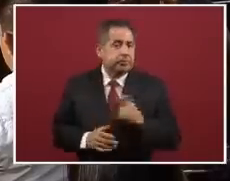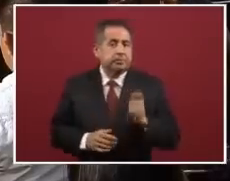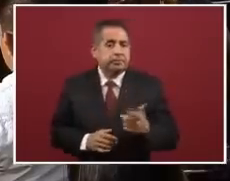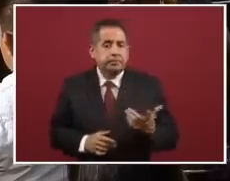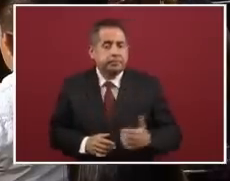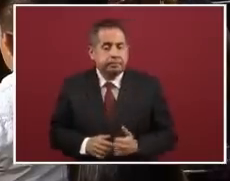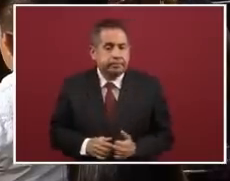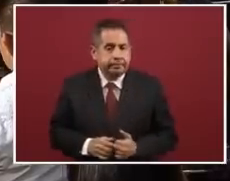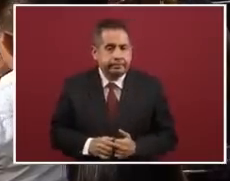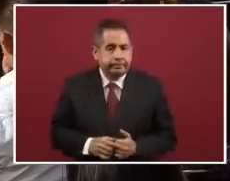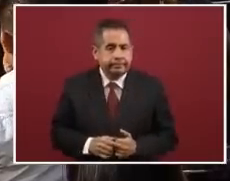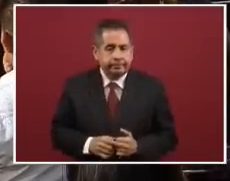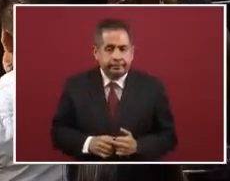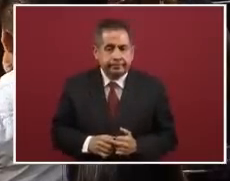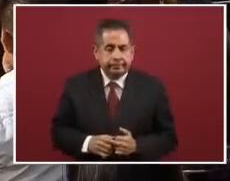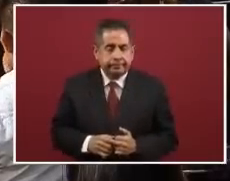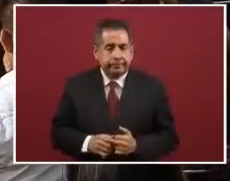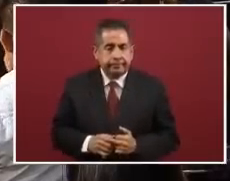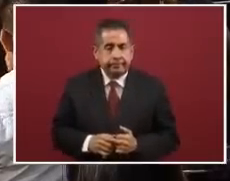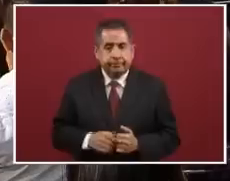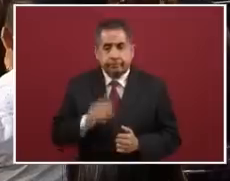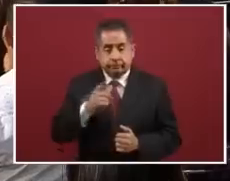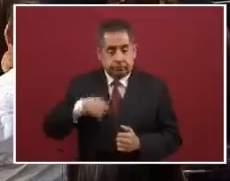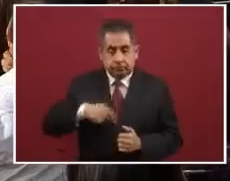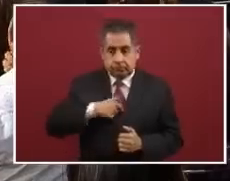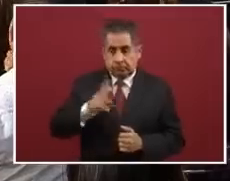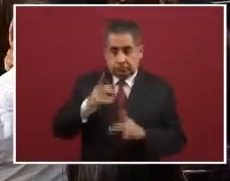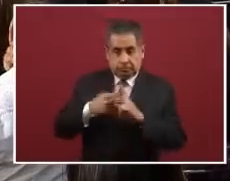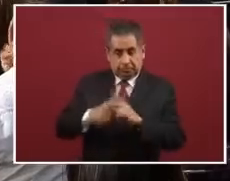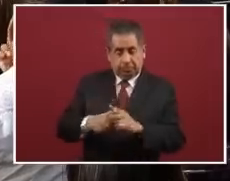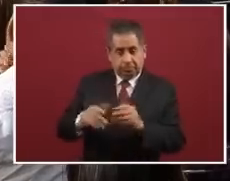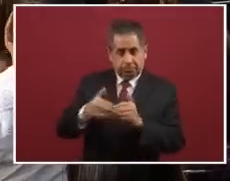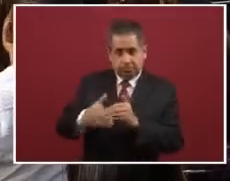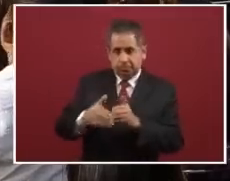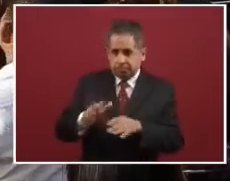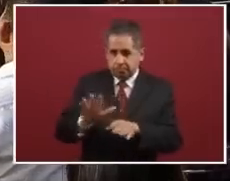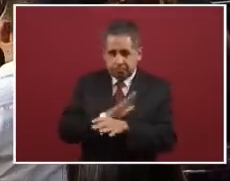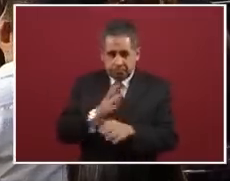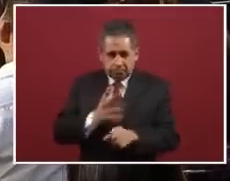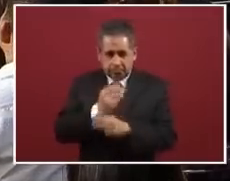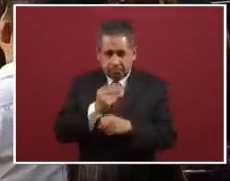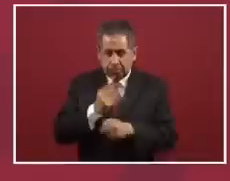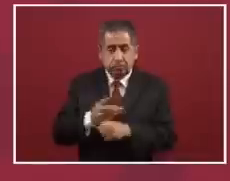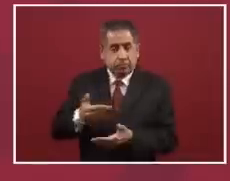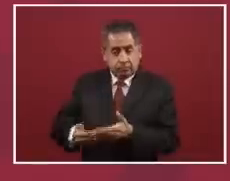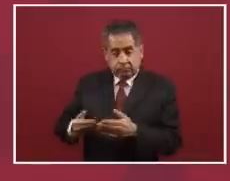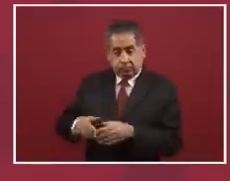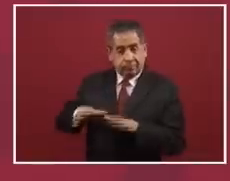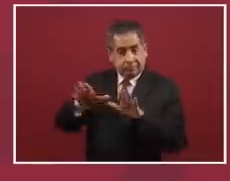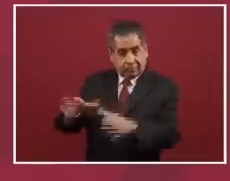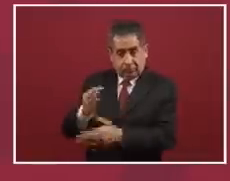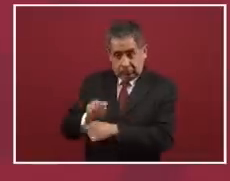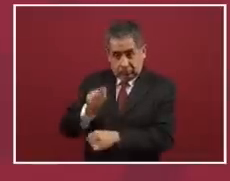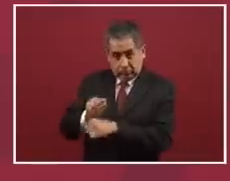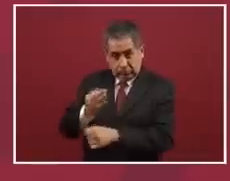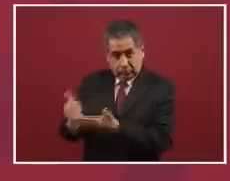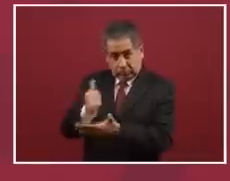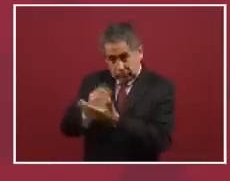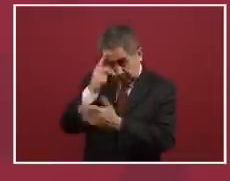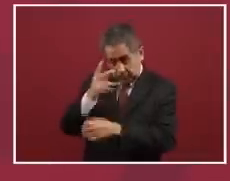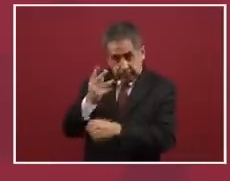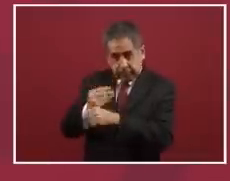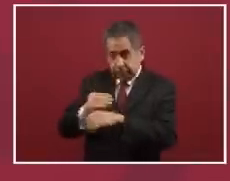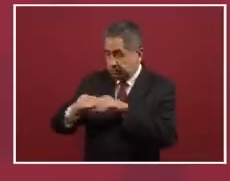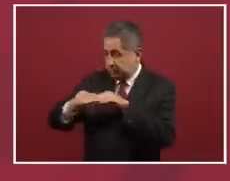eso, ya empezamos a rehabilitar el actual aeropuerto, sí, las